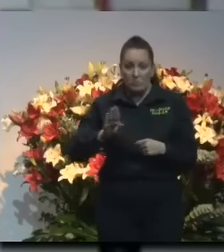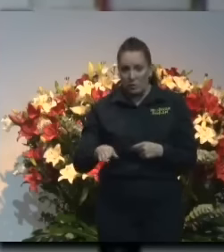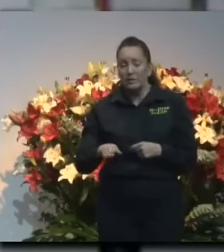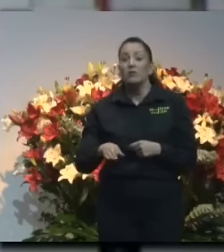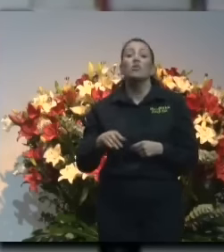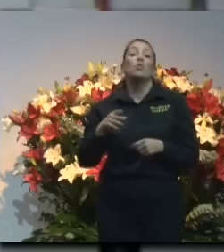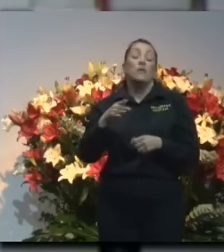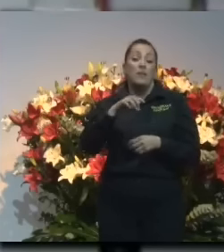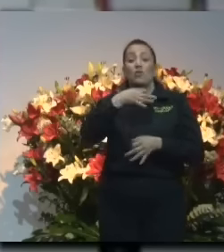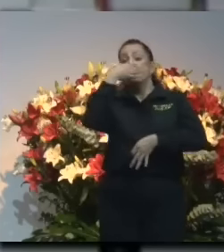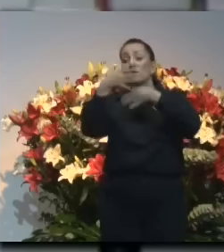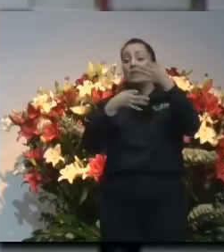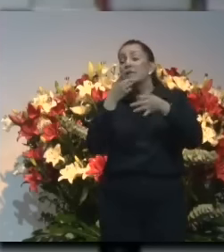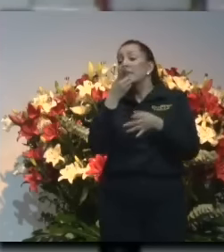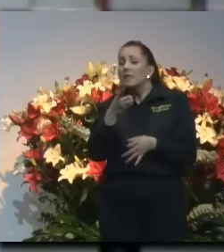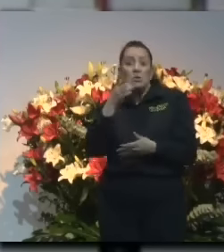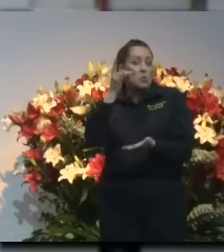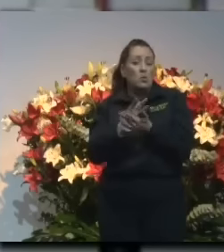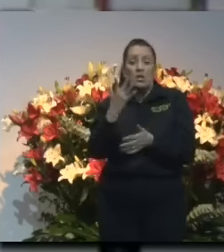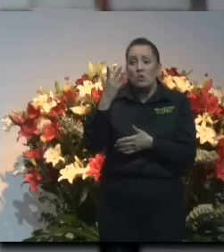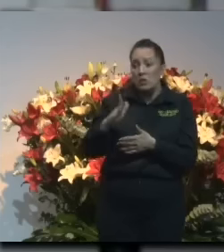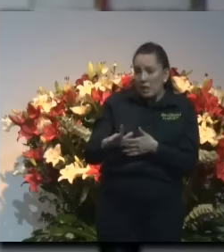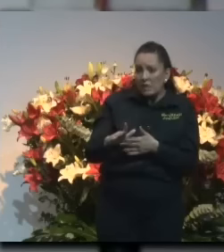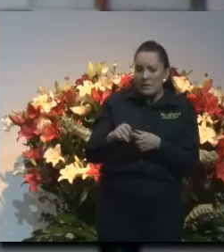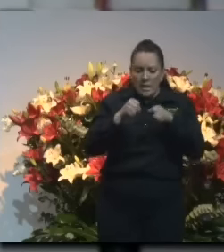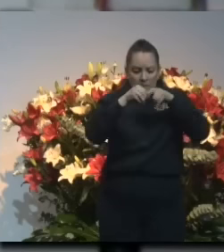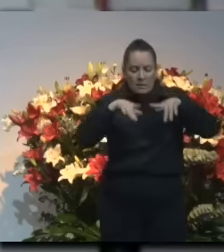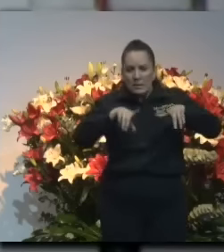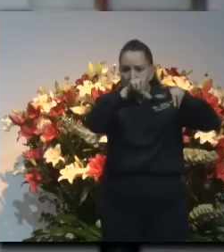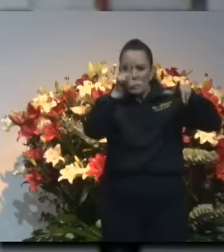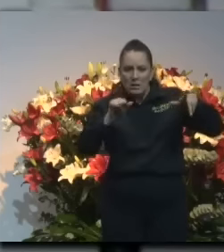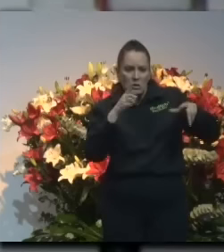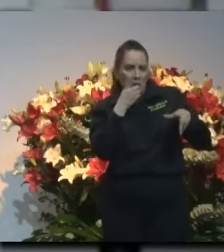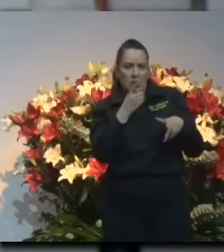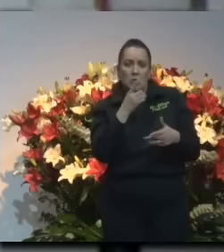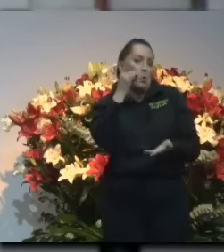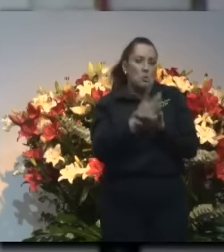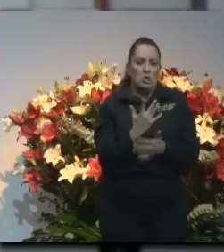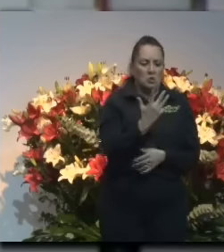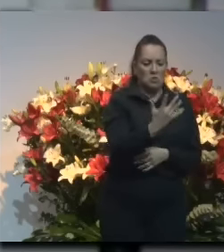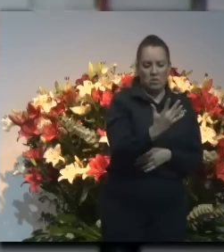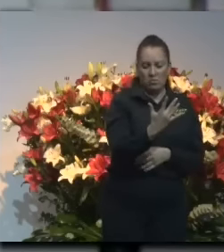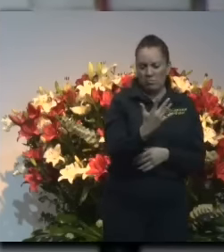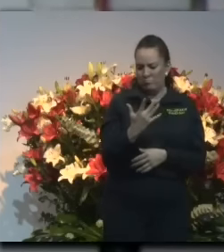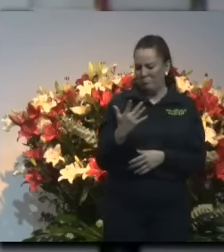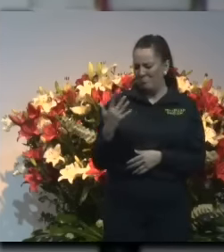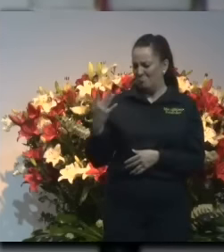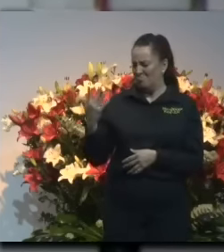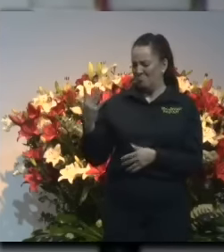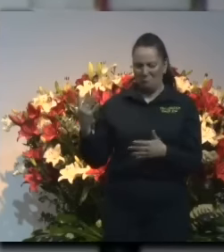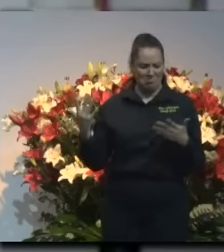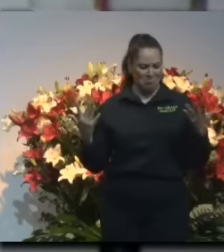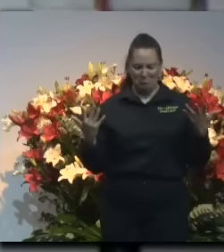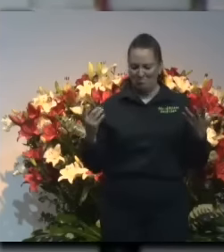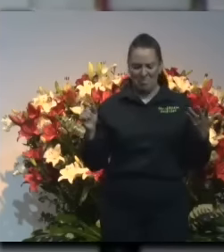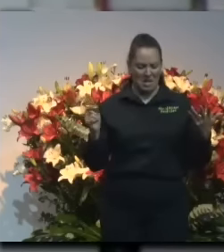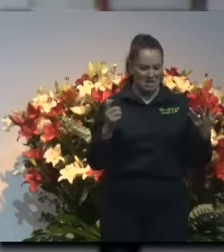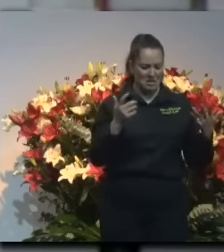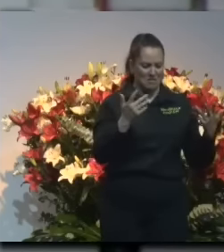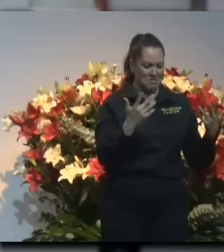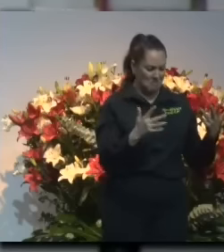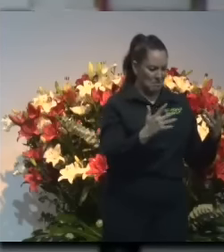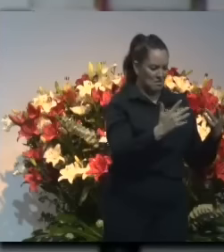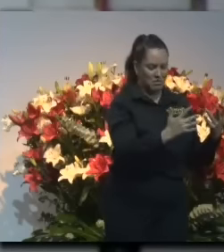se habla de 10 personas muertas y el Sistema Nacional habla de 5 personas muertas. Muchas veces el Sistema Nacional